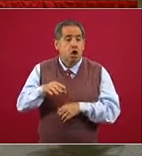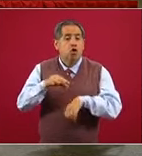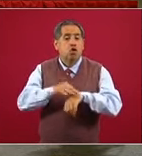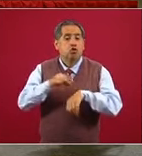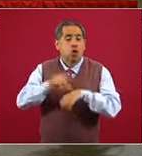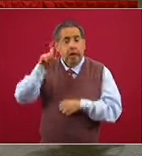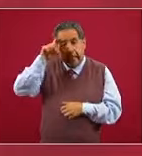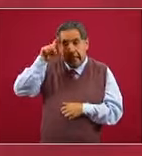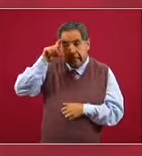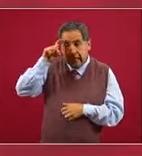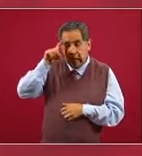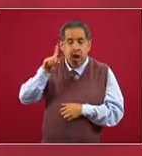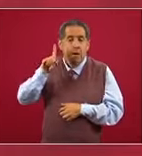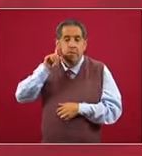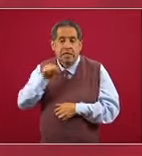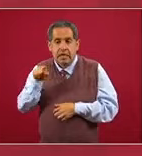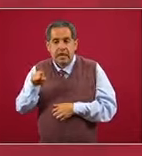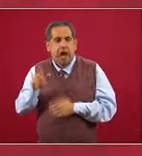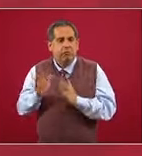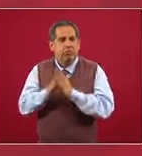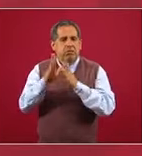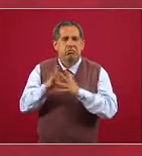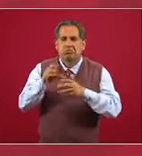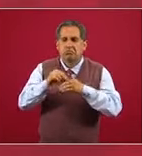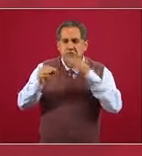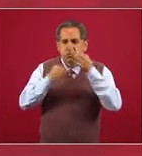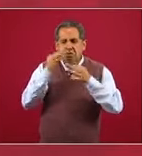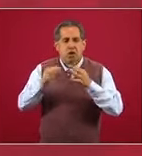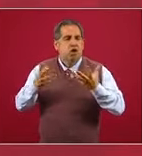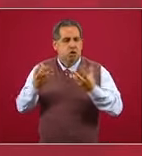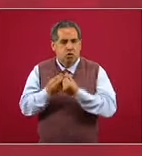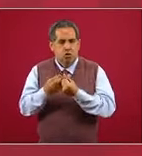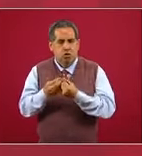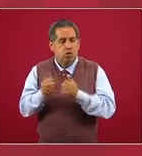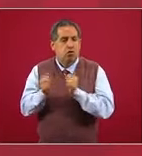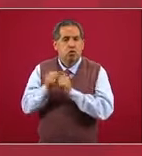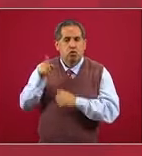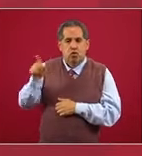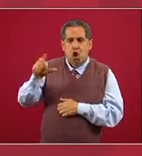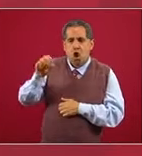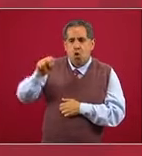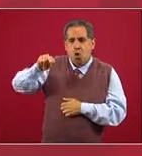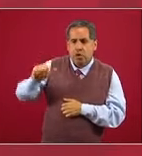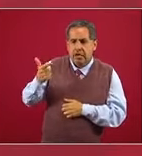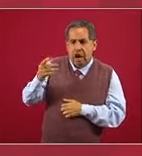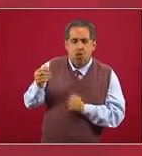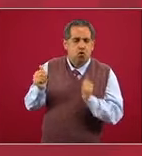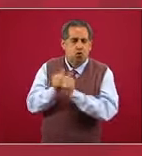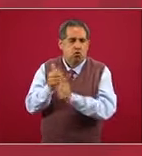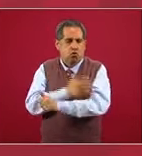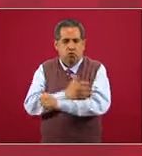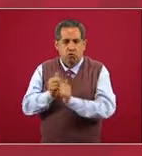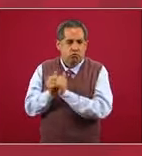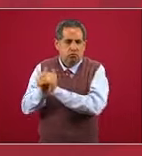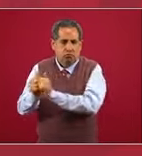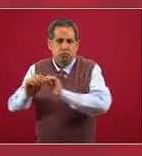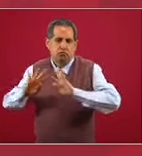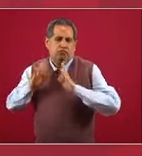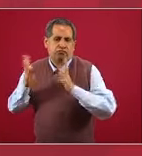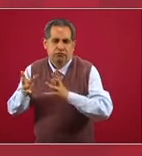Hugo López-Gatell estará el día de mañana participando de la reunión presencial de la CONAGO, acompañando con otros miembros